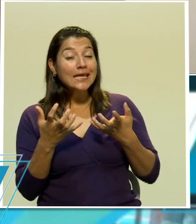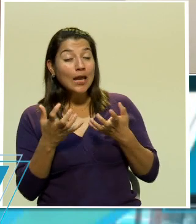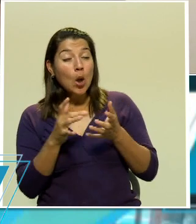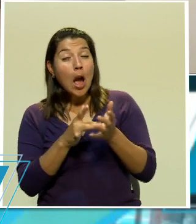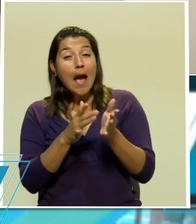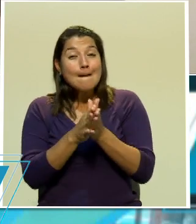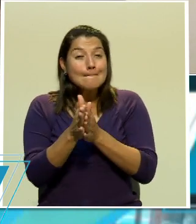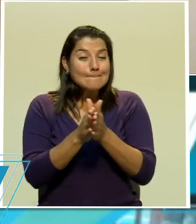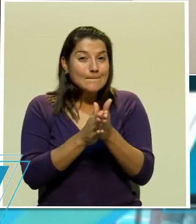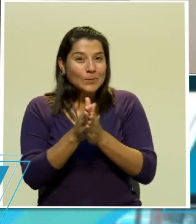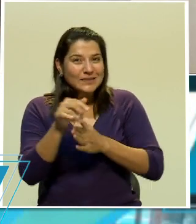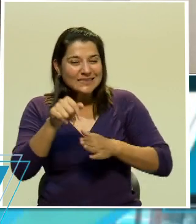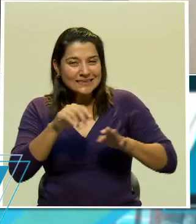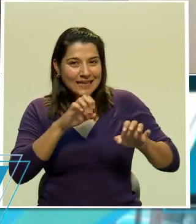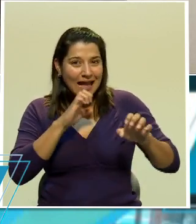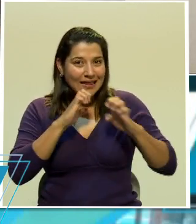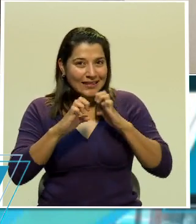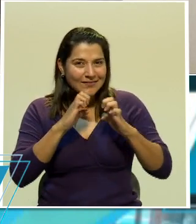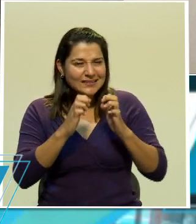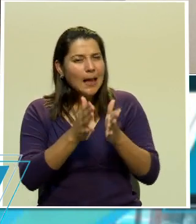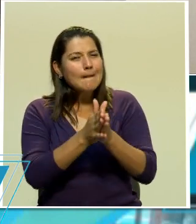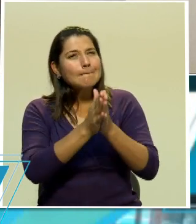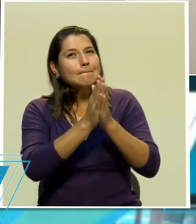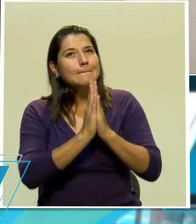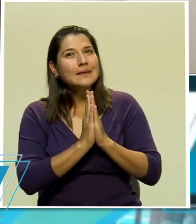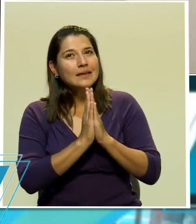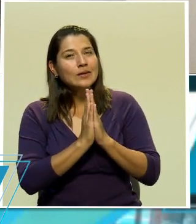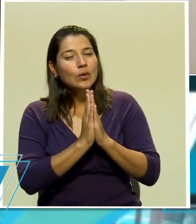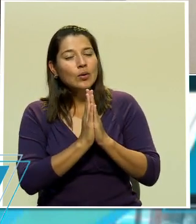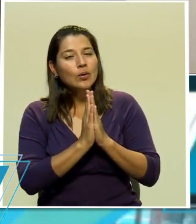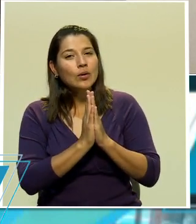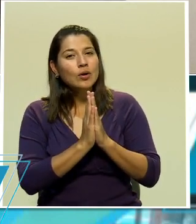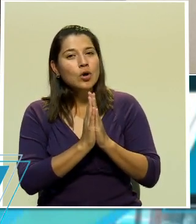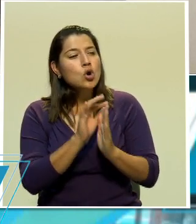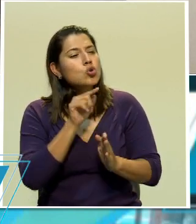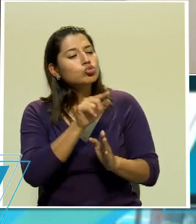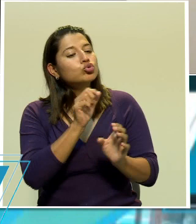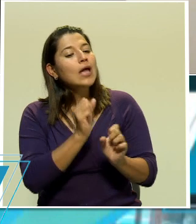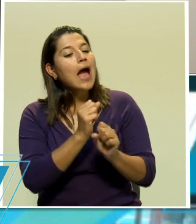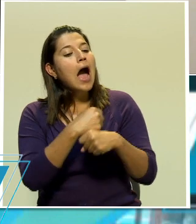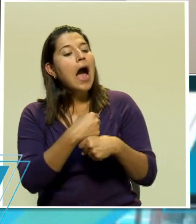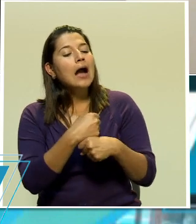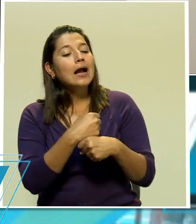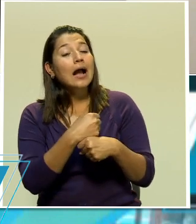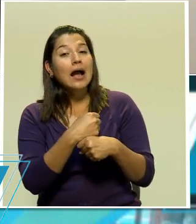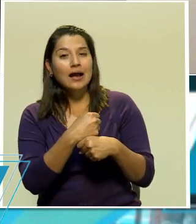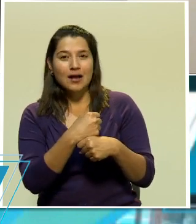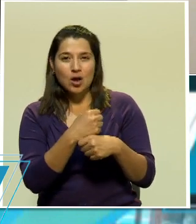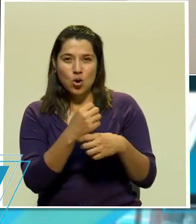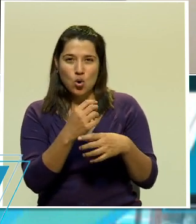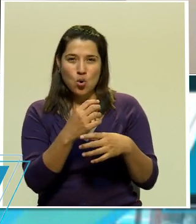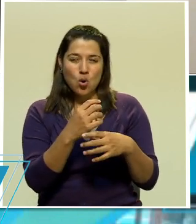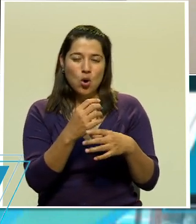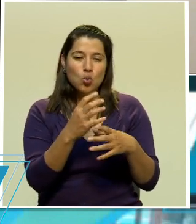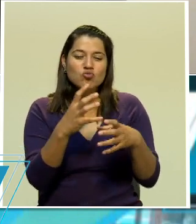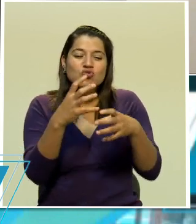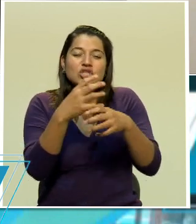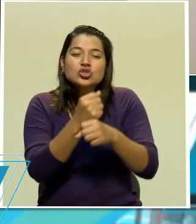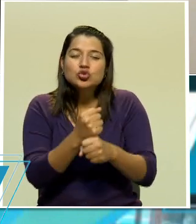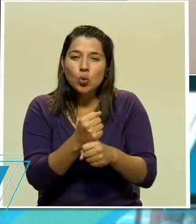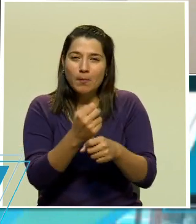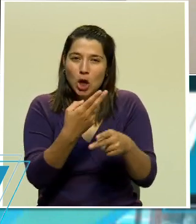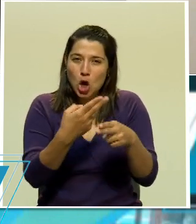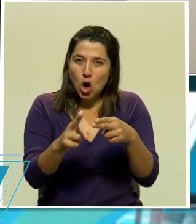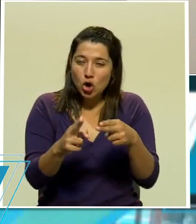esta entrevista y te pido que me hagas un breve panorama legal de lo que le espera a